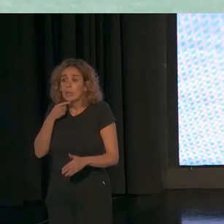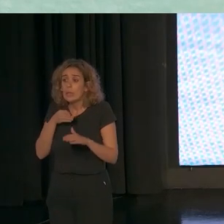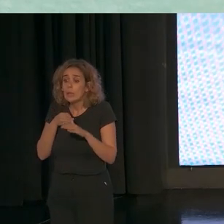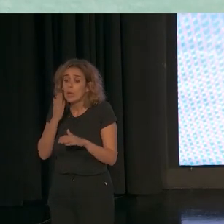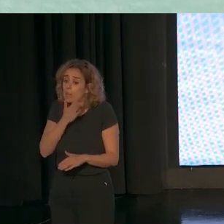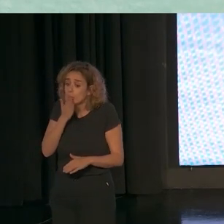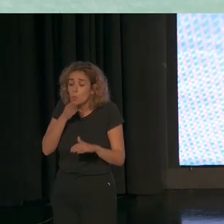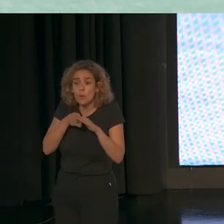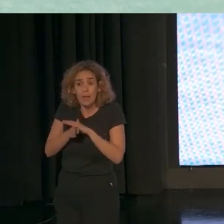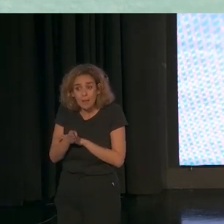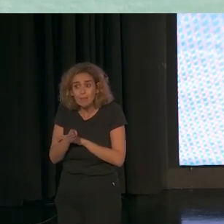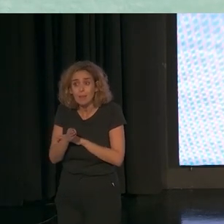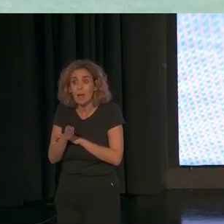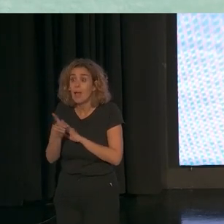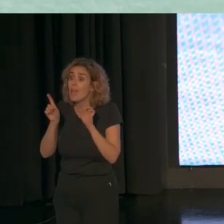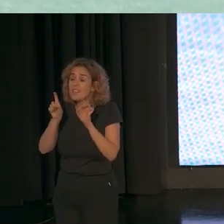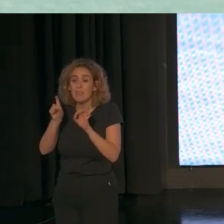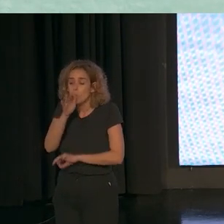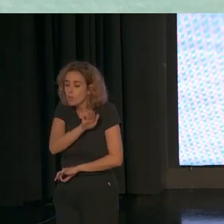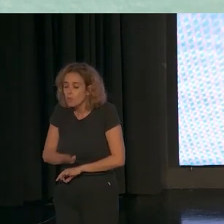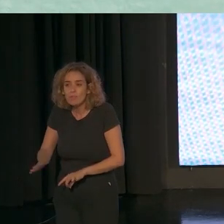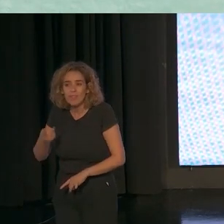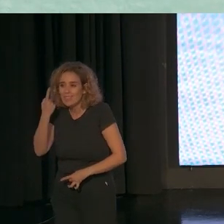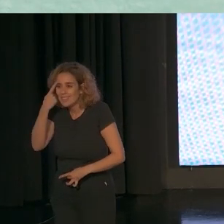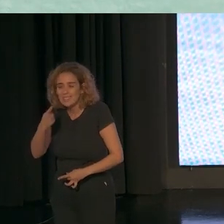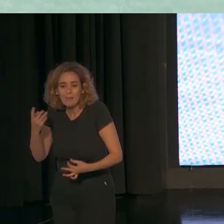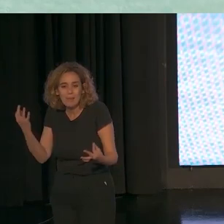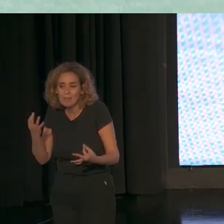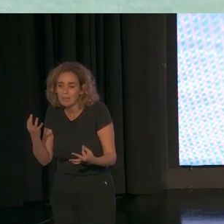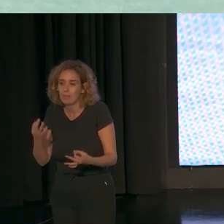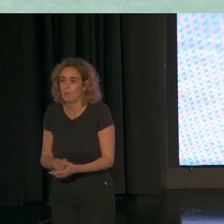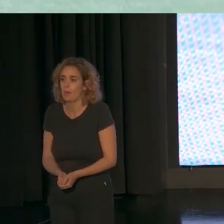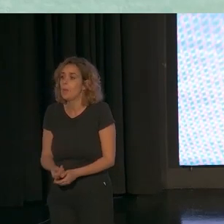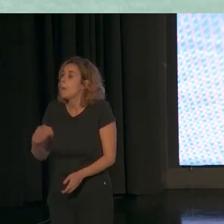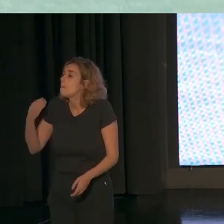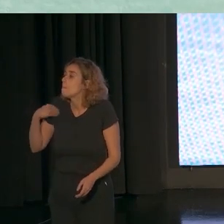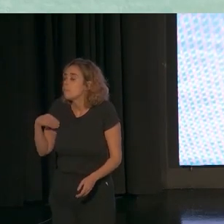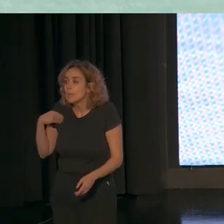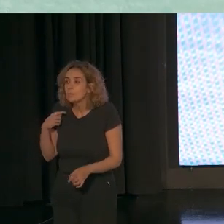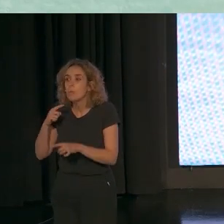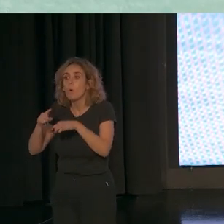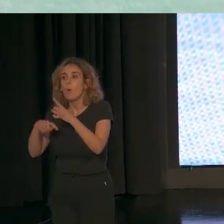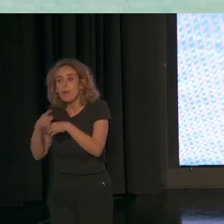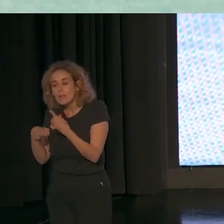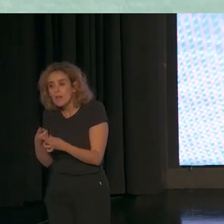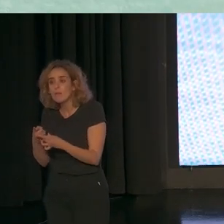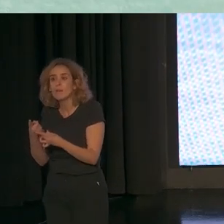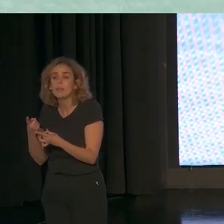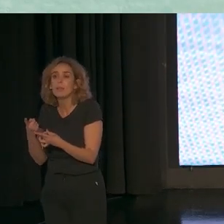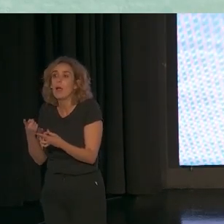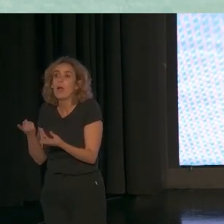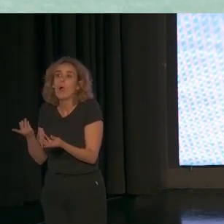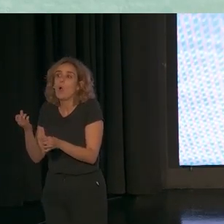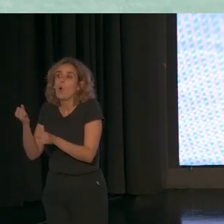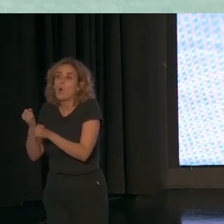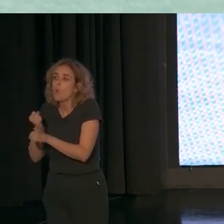la escuela tiene que saber de Educación infantil lo mismo que quien entra en la familia y pasa a hacer ya